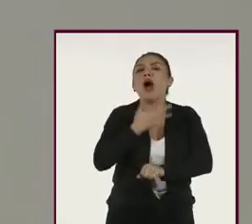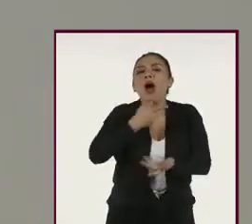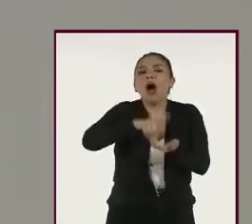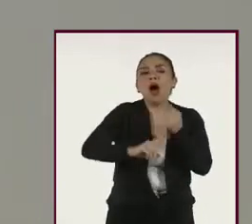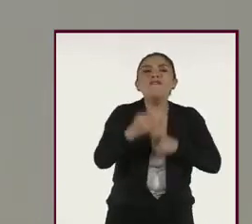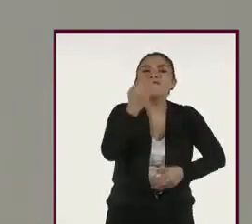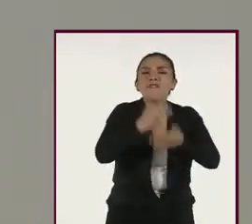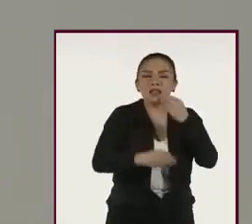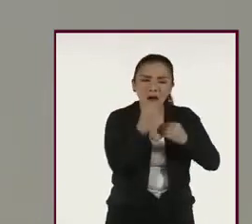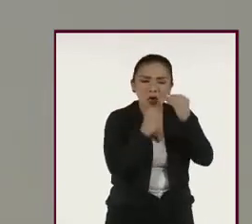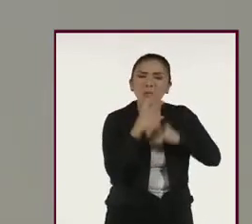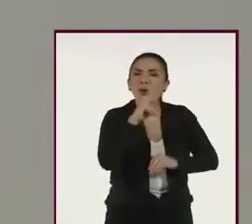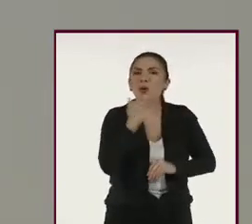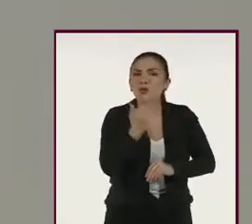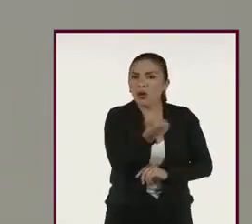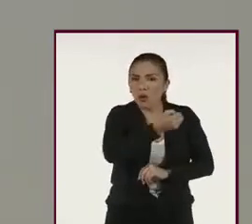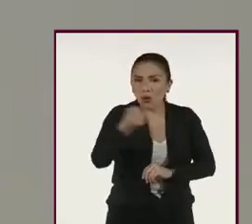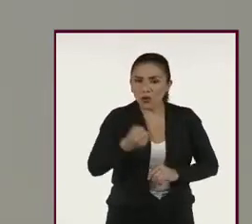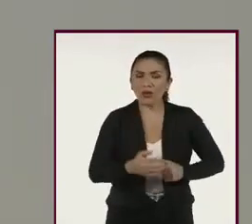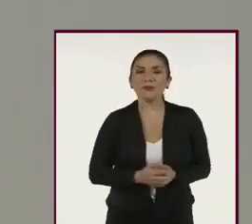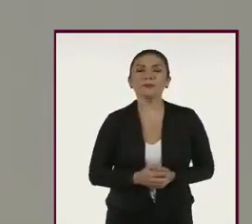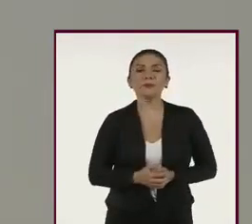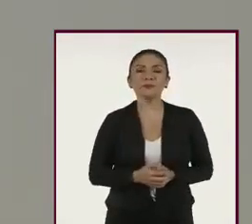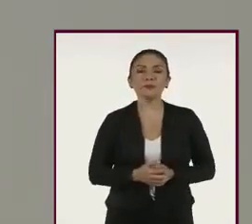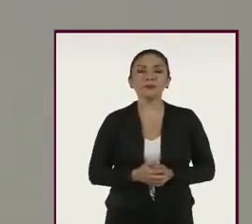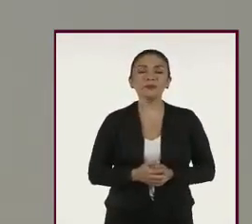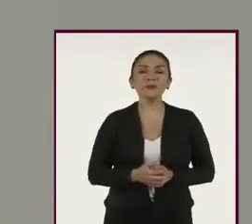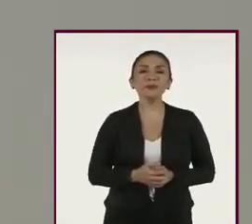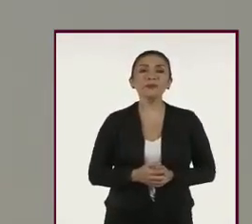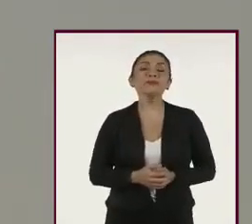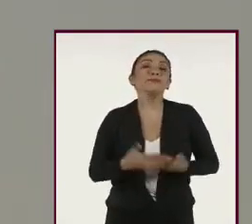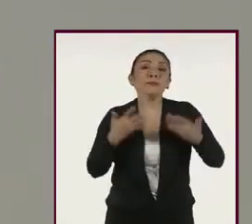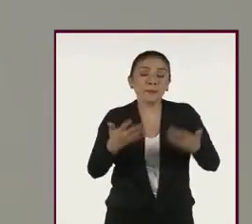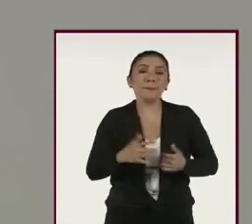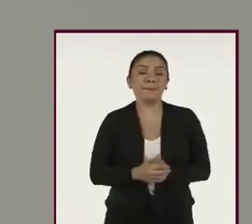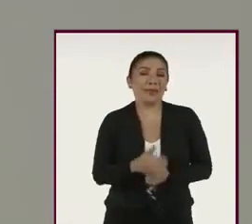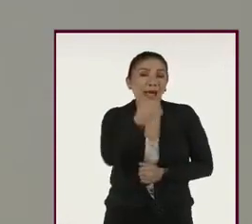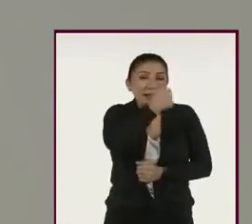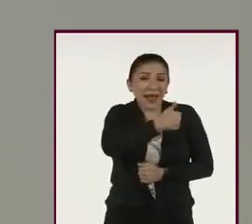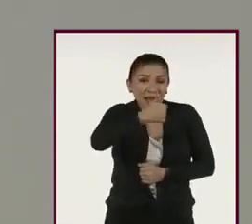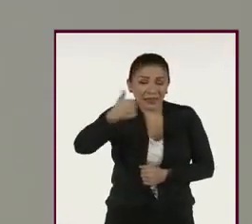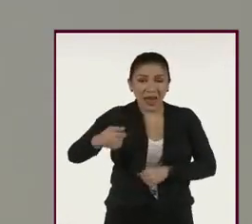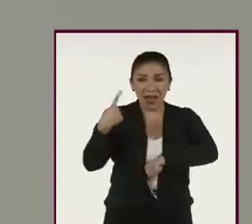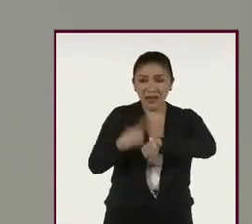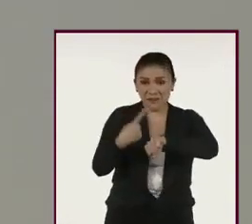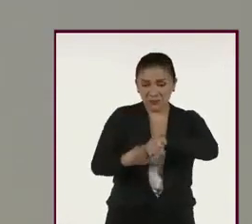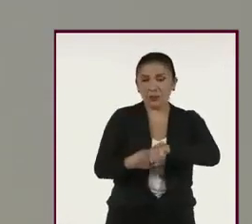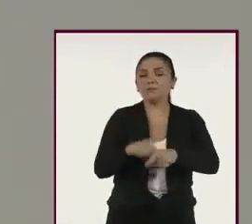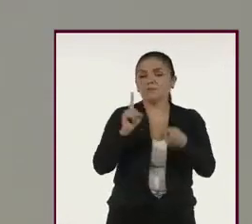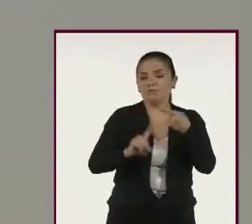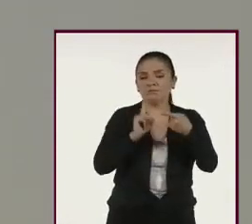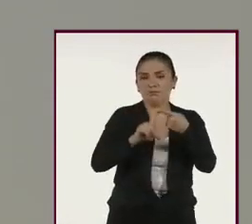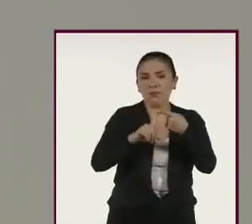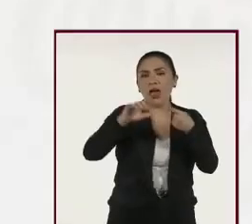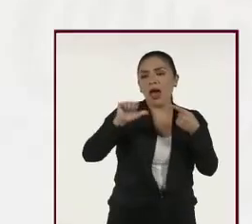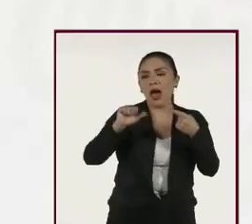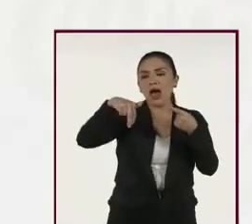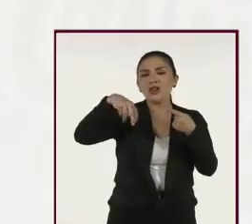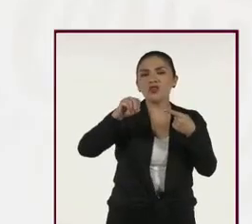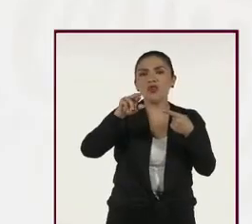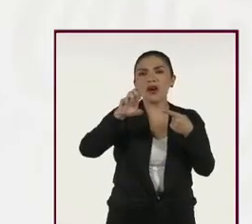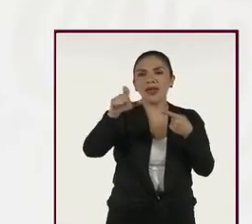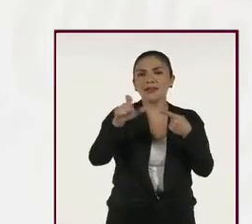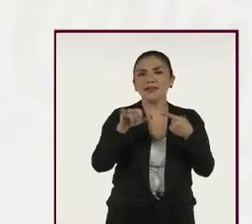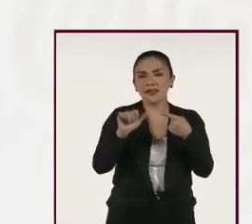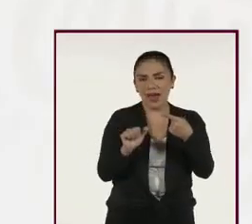riesgo. Y bueno, para hablar propiamente de cada uno de los padecimientos, vamos a comenzar con anorexia nerviosa. Hablamos